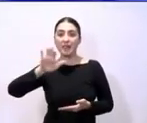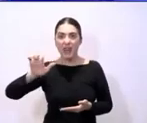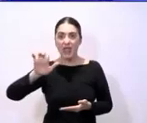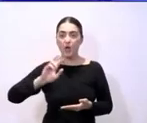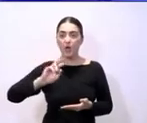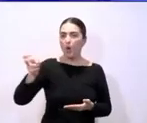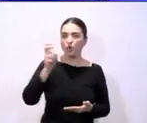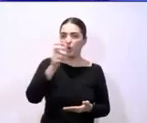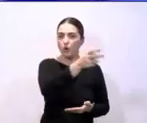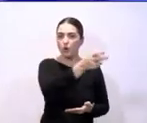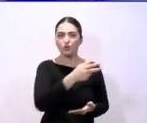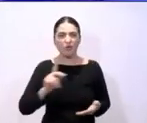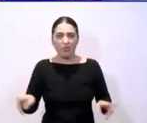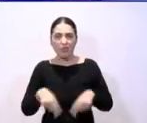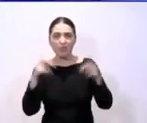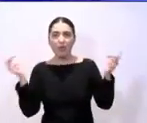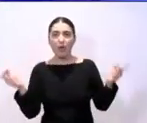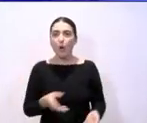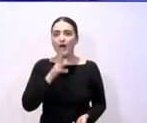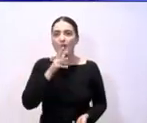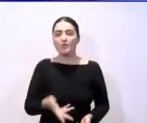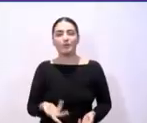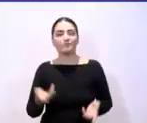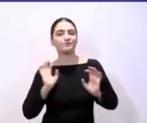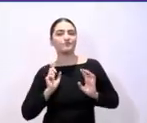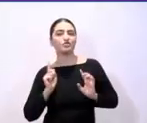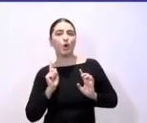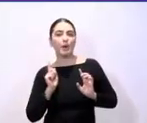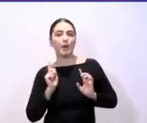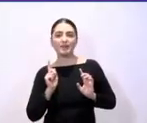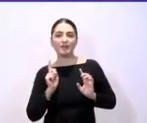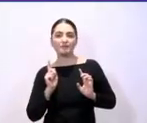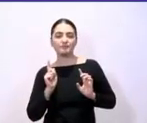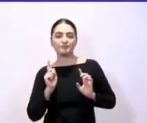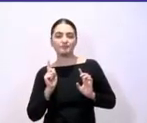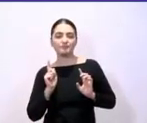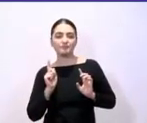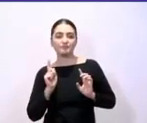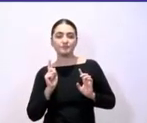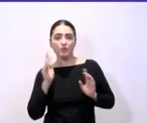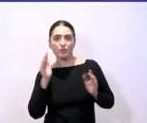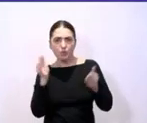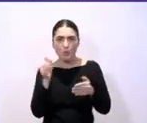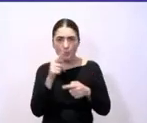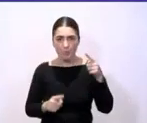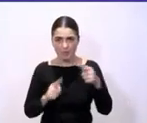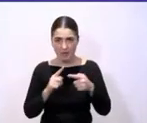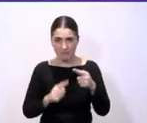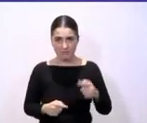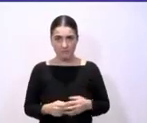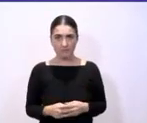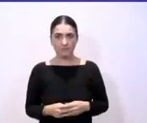les da igual, porque ustedes ahí sí que atentan exclusivamente a la media.